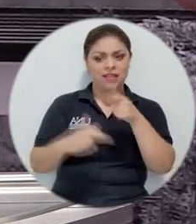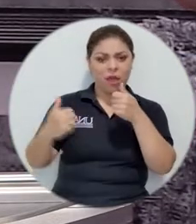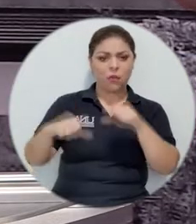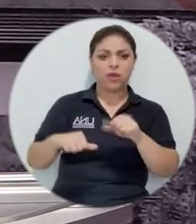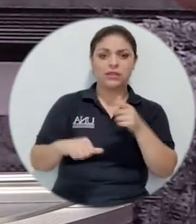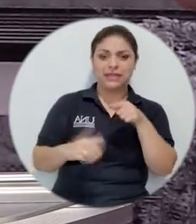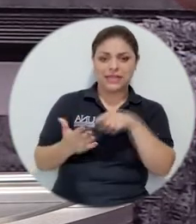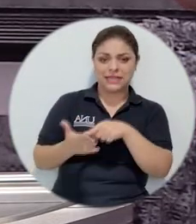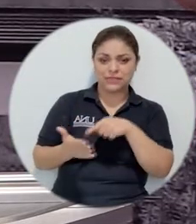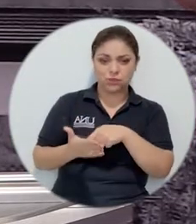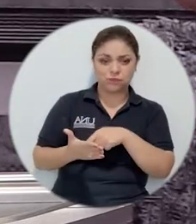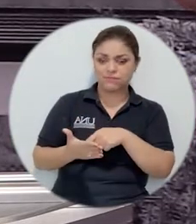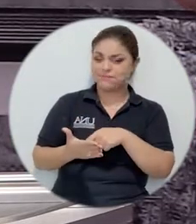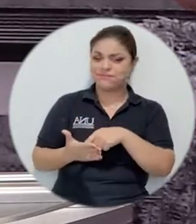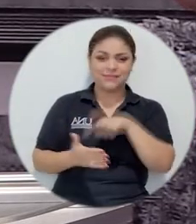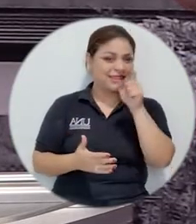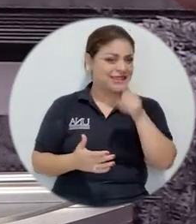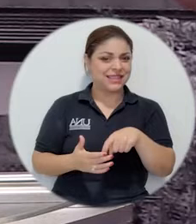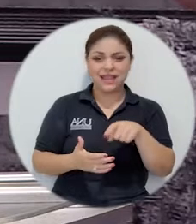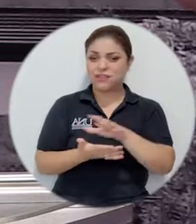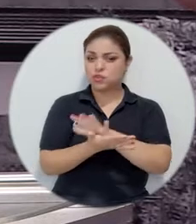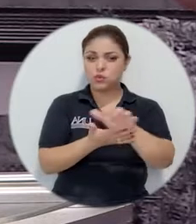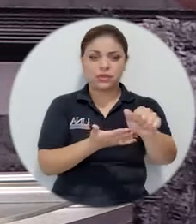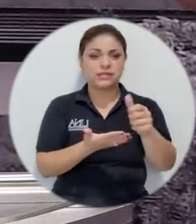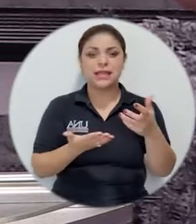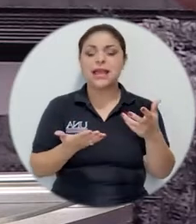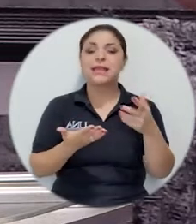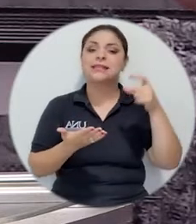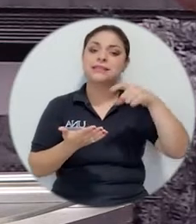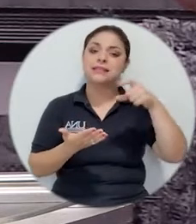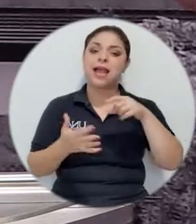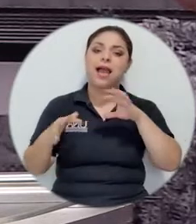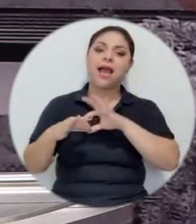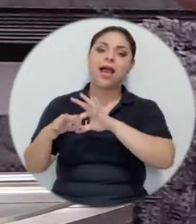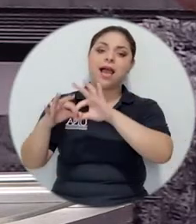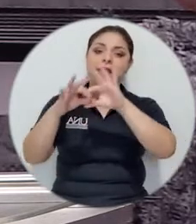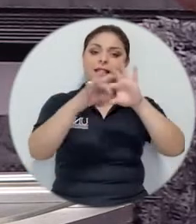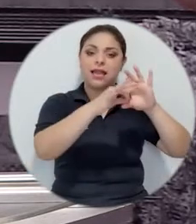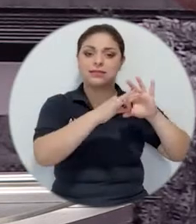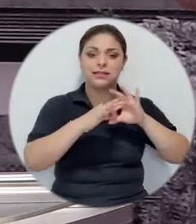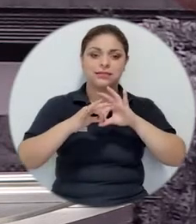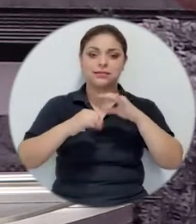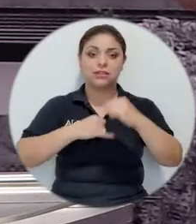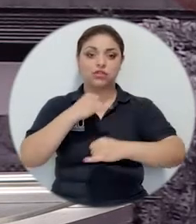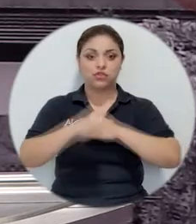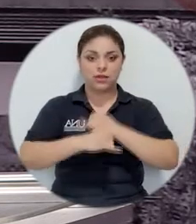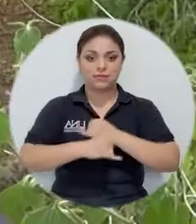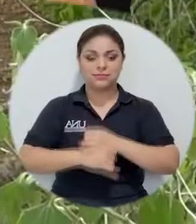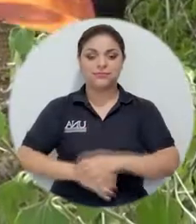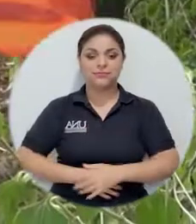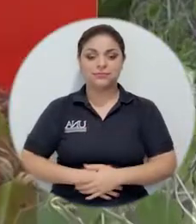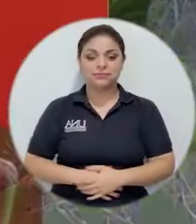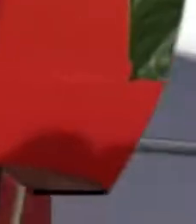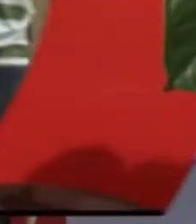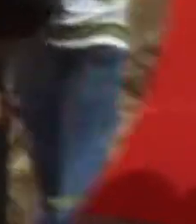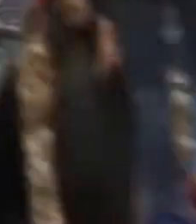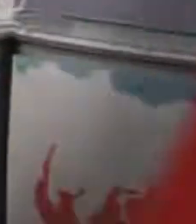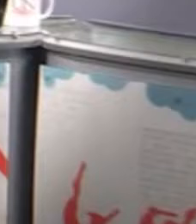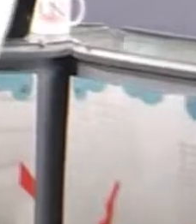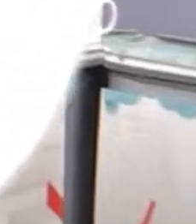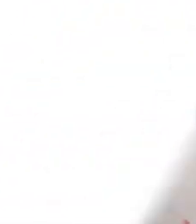este fenómeno debe atacarse por medio precisamente de las alianzas internacionales de las que estamos conversando.